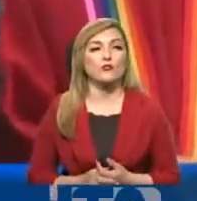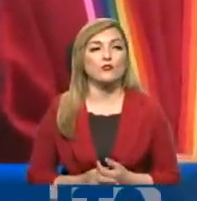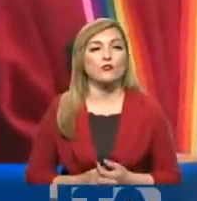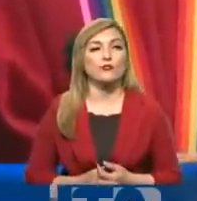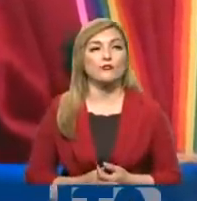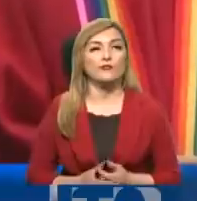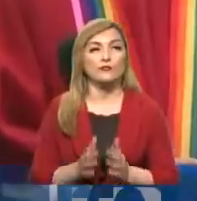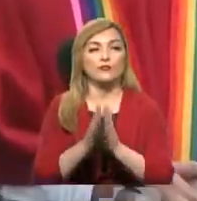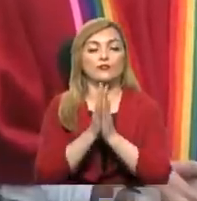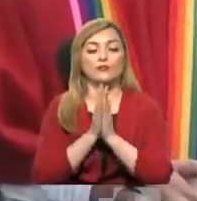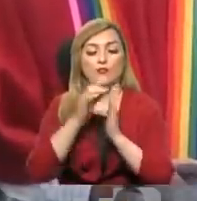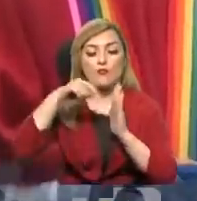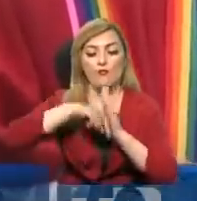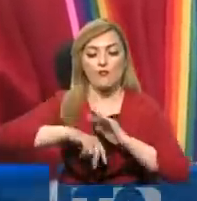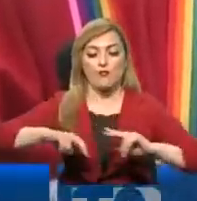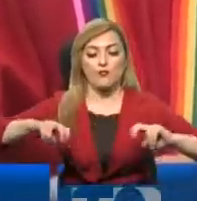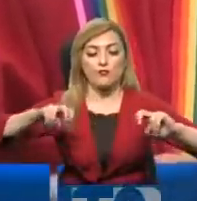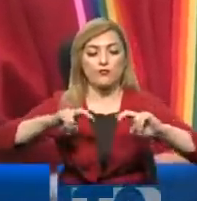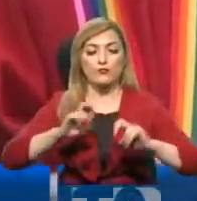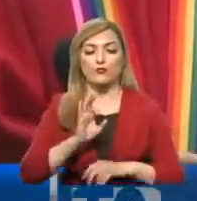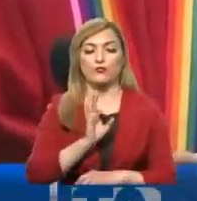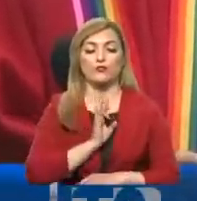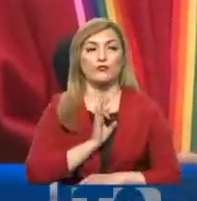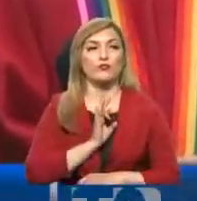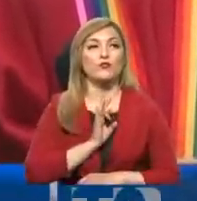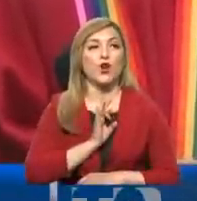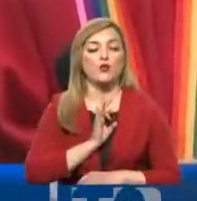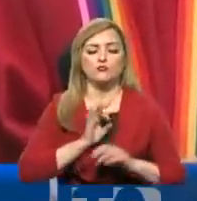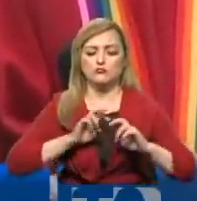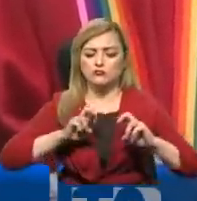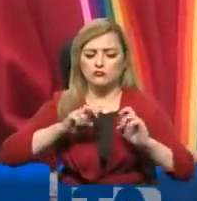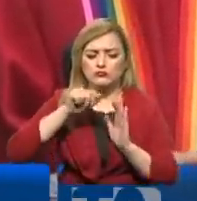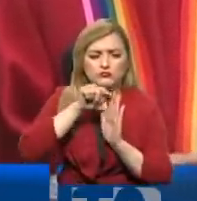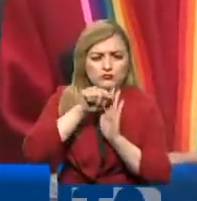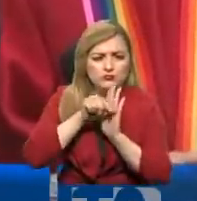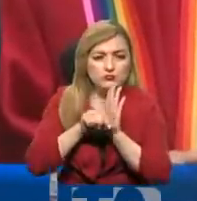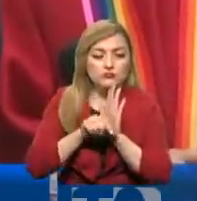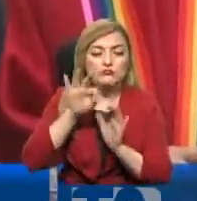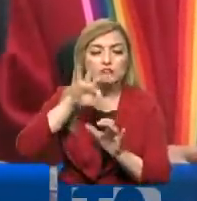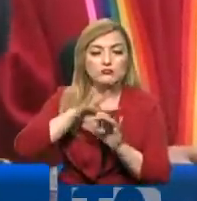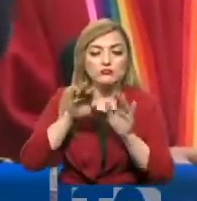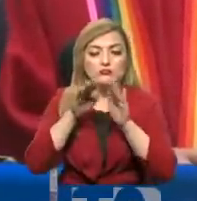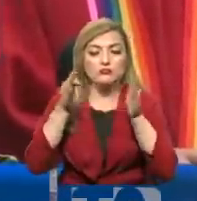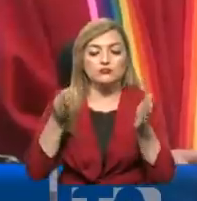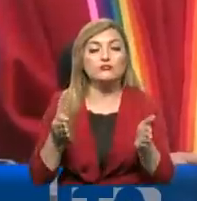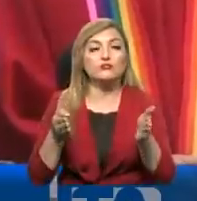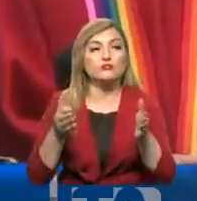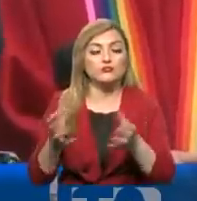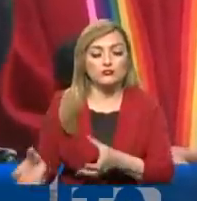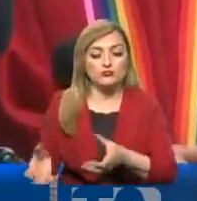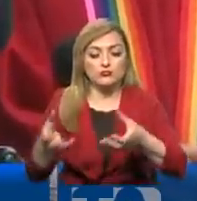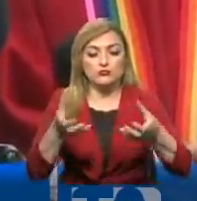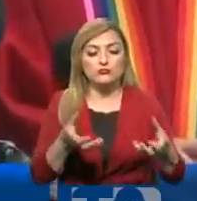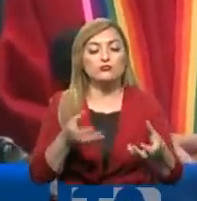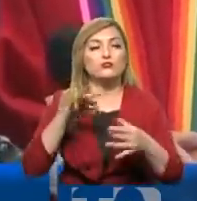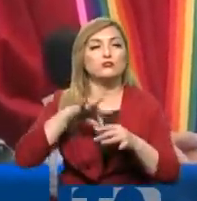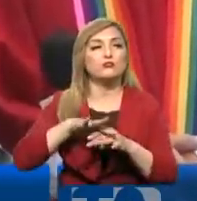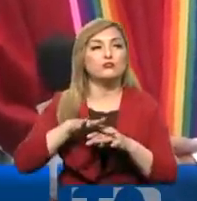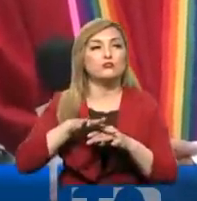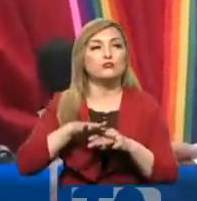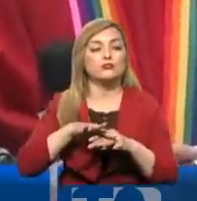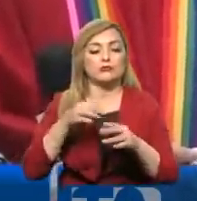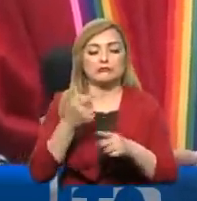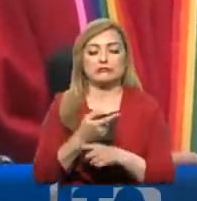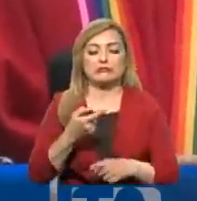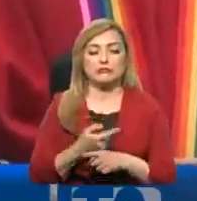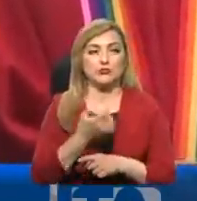haga una auditoría técnico forense electoral de las mesas y del paquete electoral por las